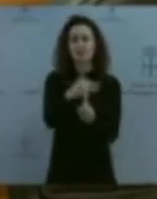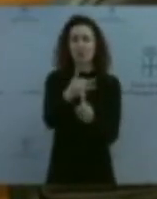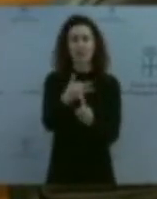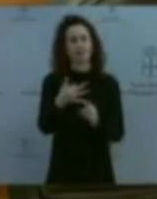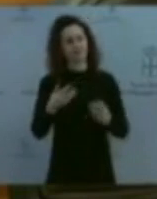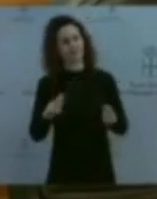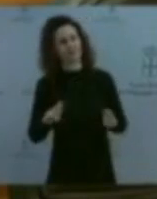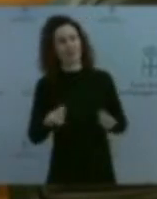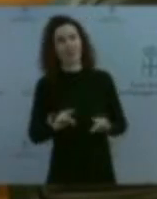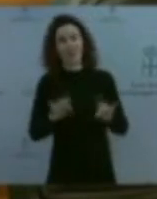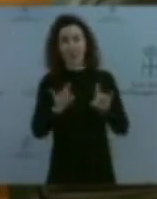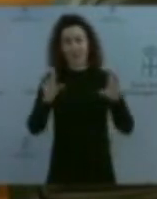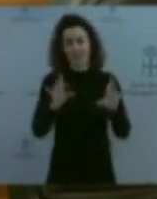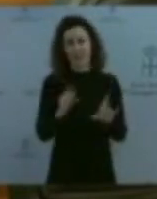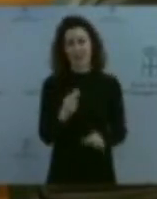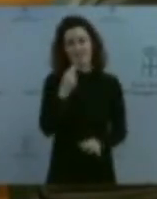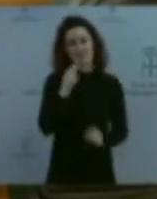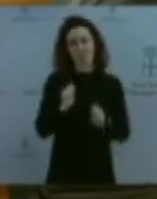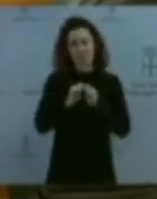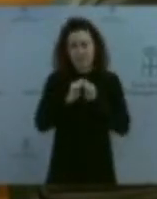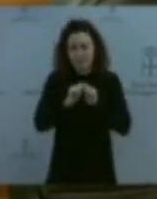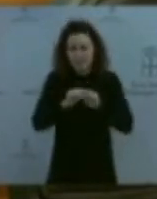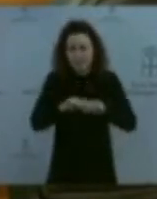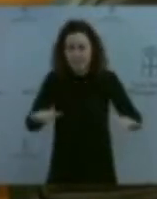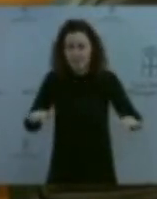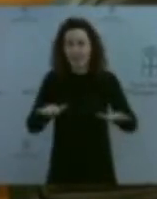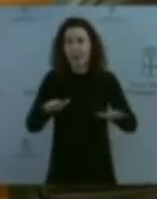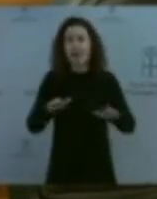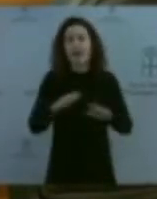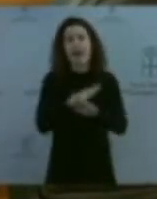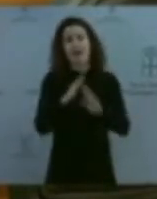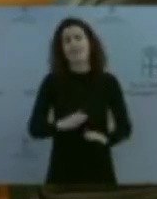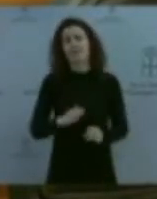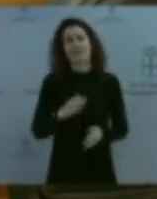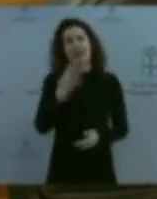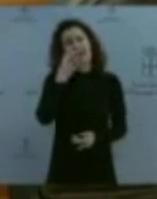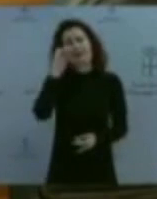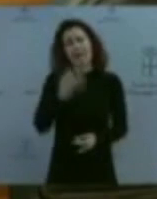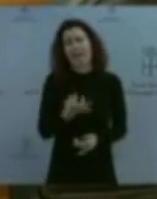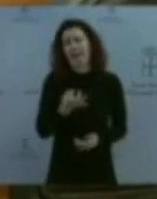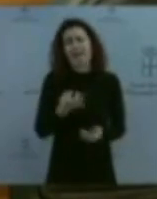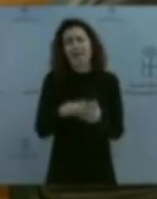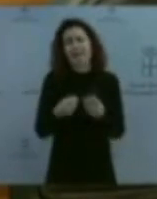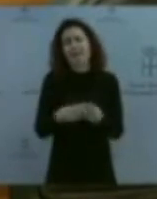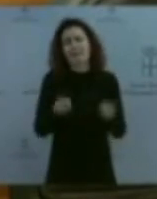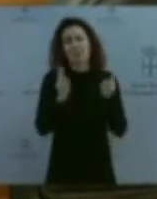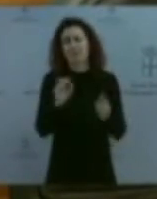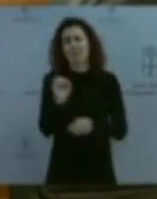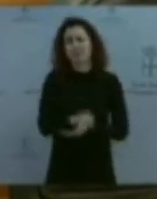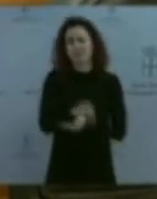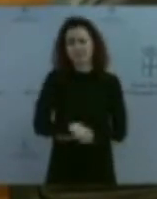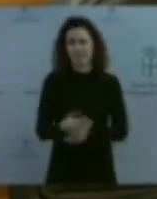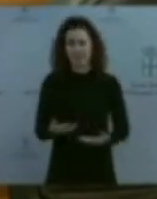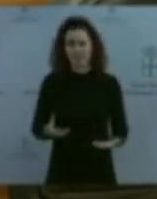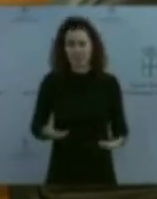sanitarias, han incurrido en una deslealtad inaudita en la historia de la democracia española. Sin embargo, frente a la irresponsabilidad